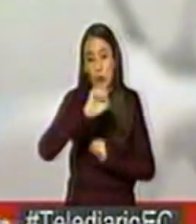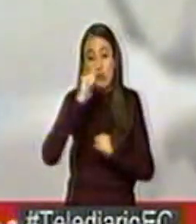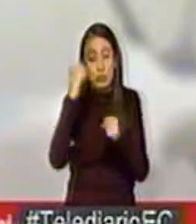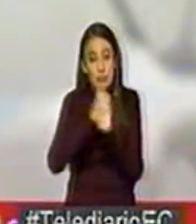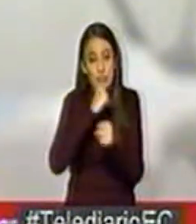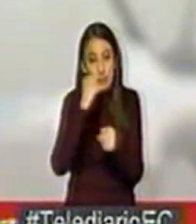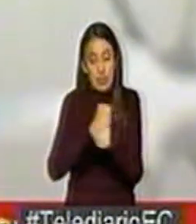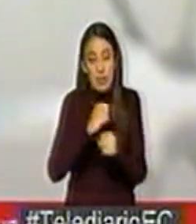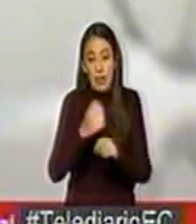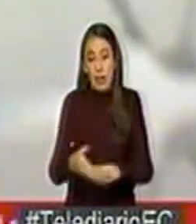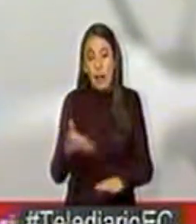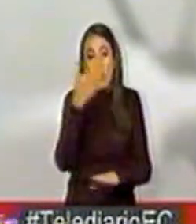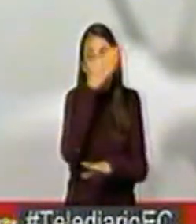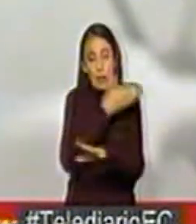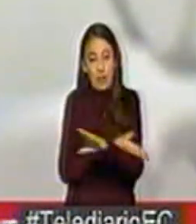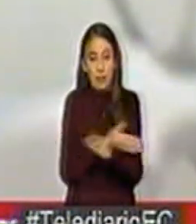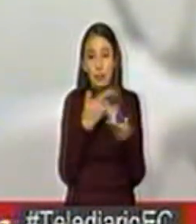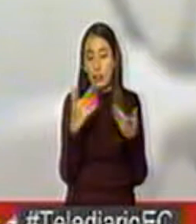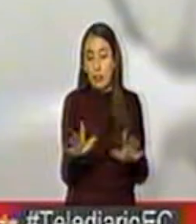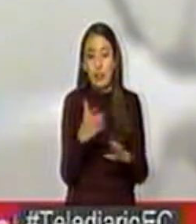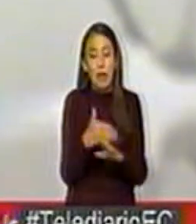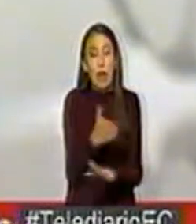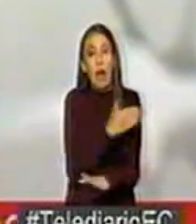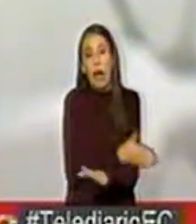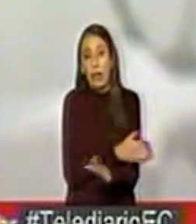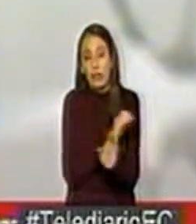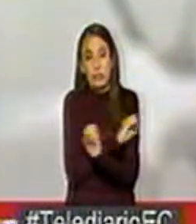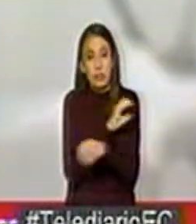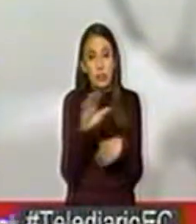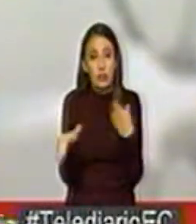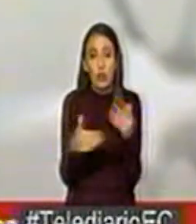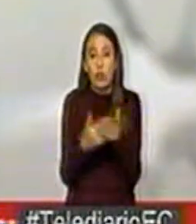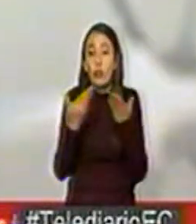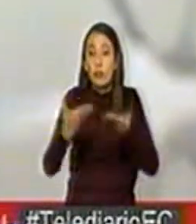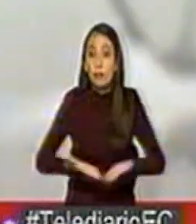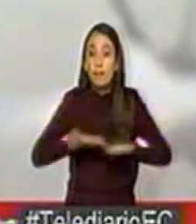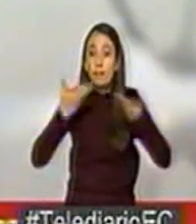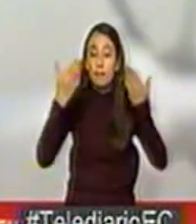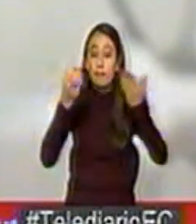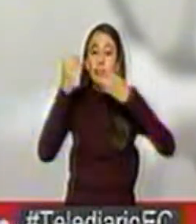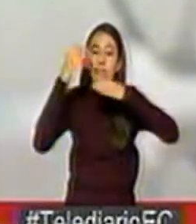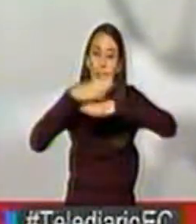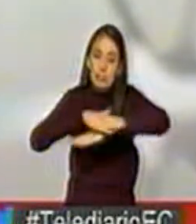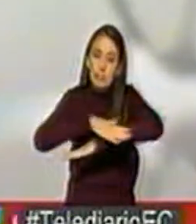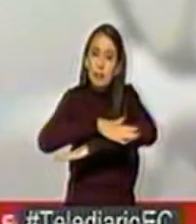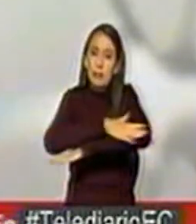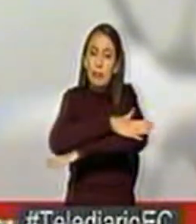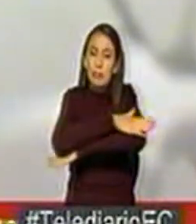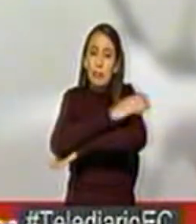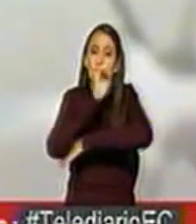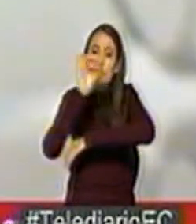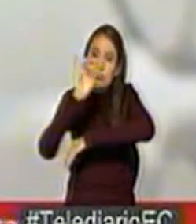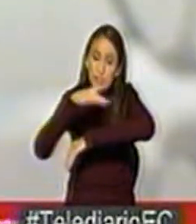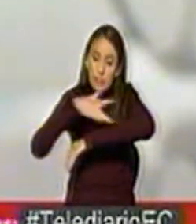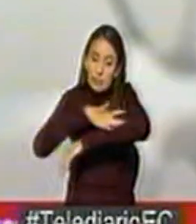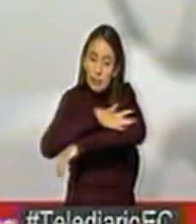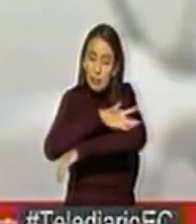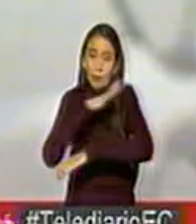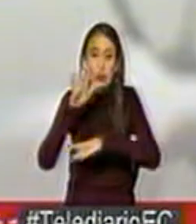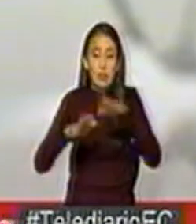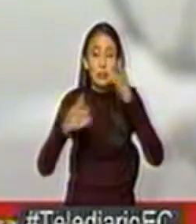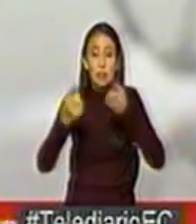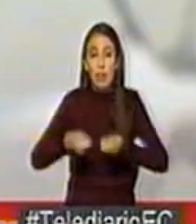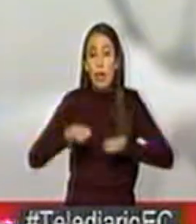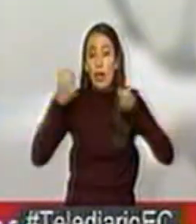ese antes de que pase ese momento, generando sensibilizar. Mira, da vida después